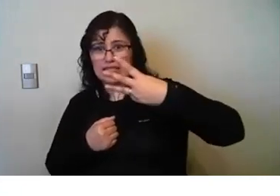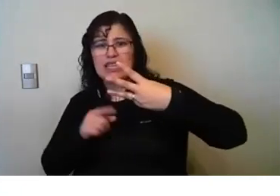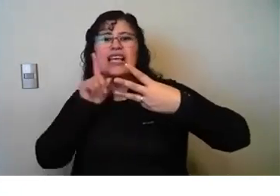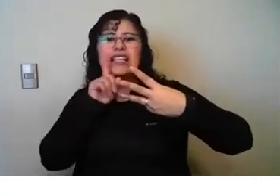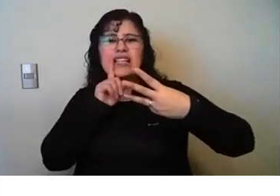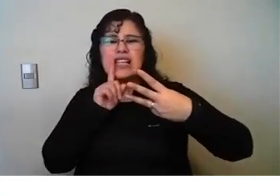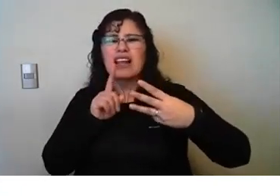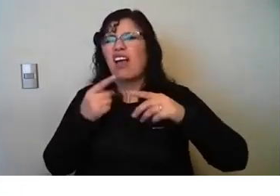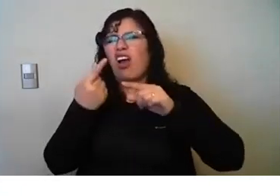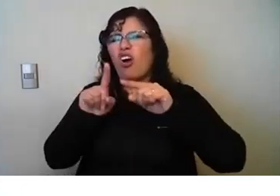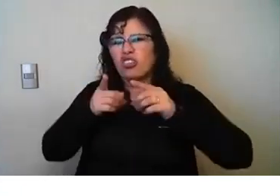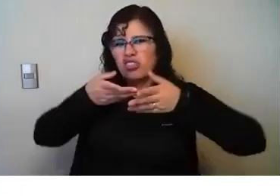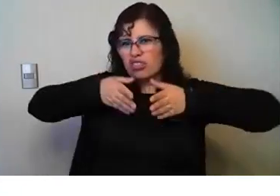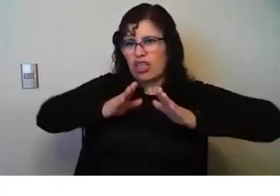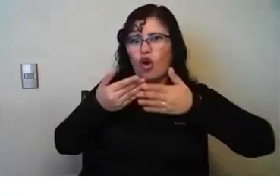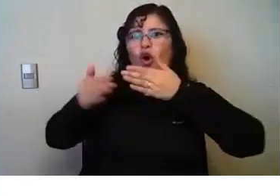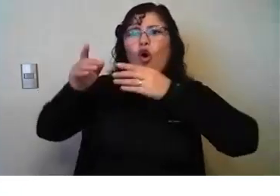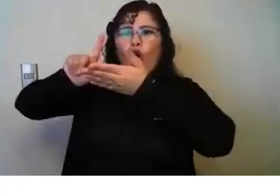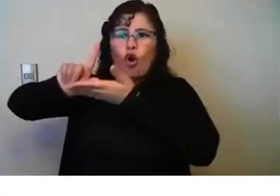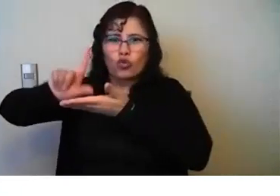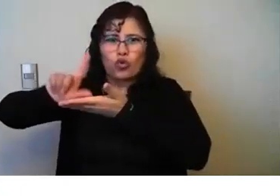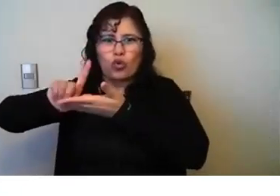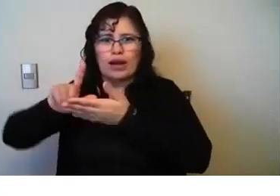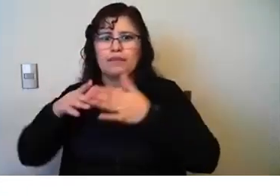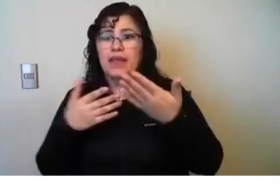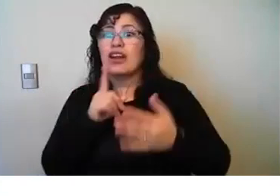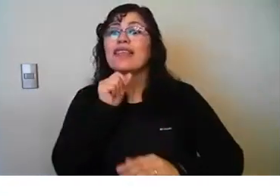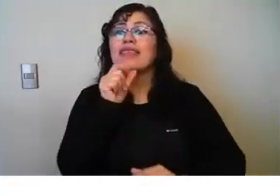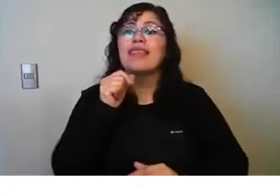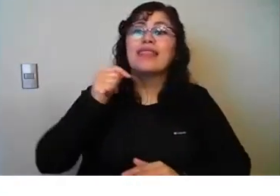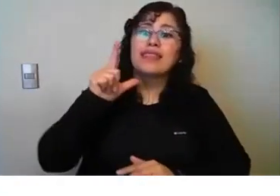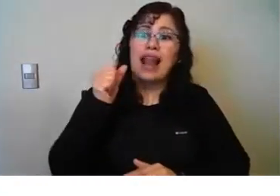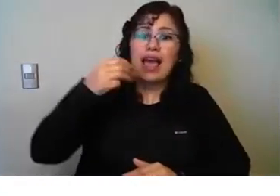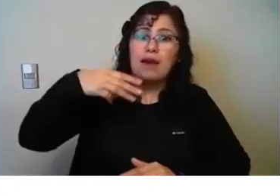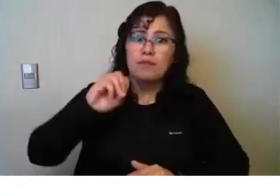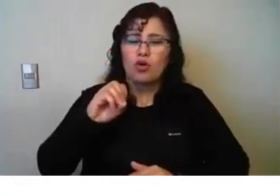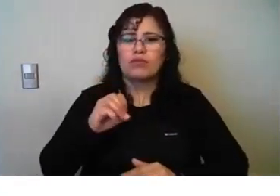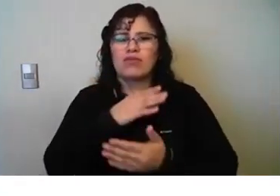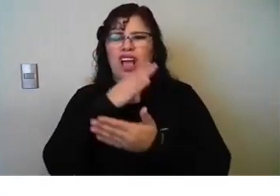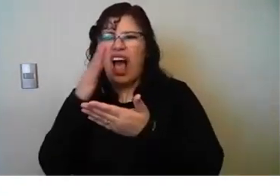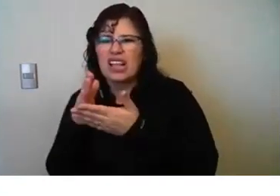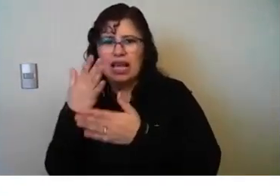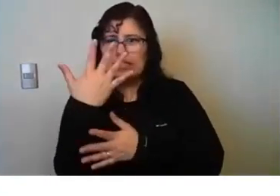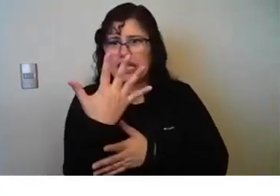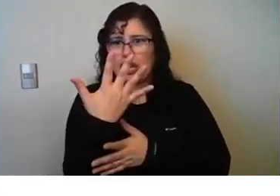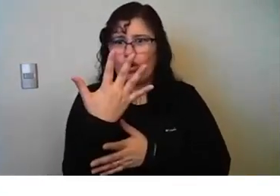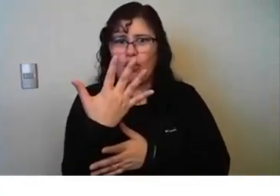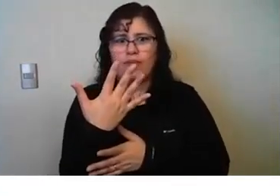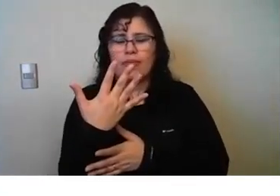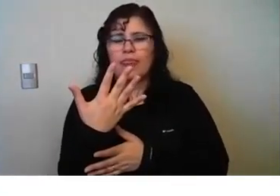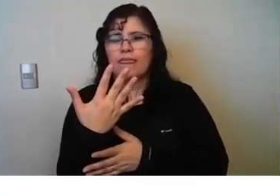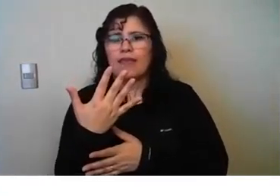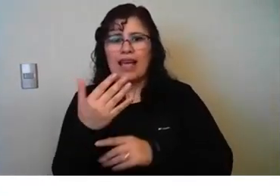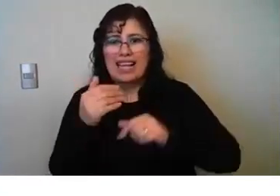áreas. El tálamo que emite hacia el estrato 5 principalmente y recibe información del estrato 6.